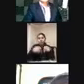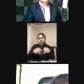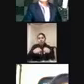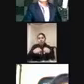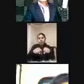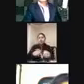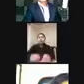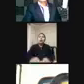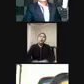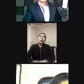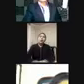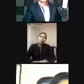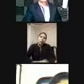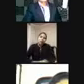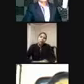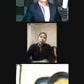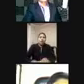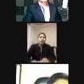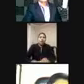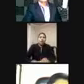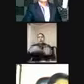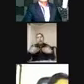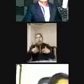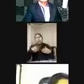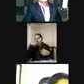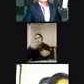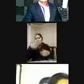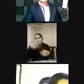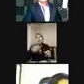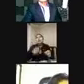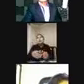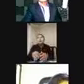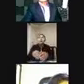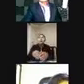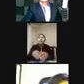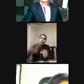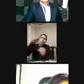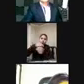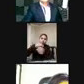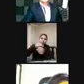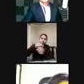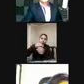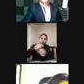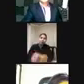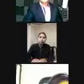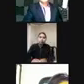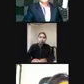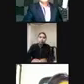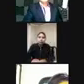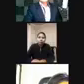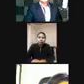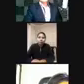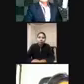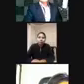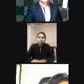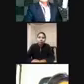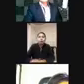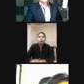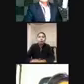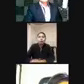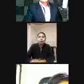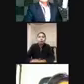reflejos que hay que trabajarlos, ¿no? Eso podría contestar. Y ya mañana estaremos